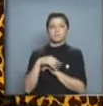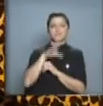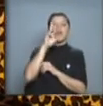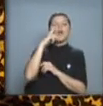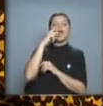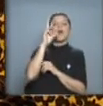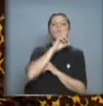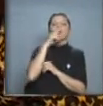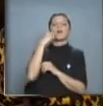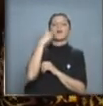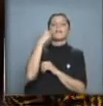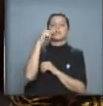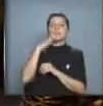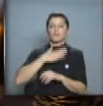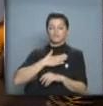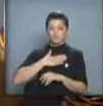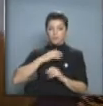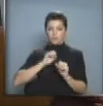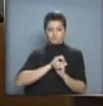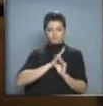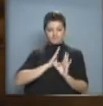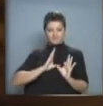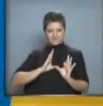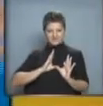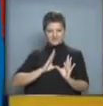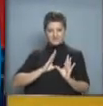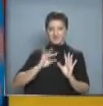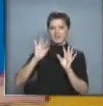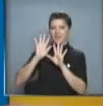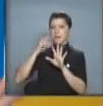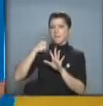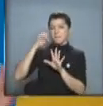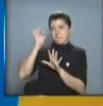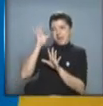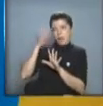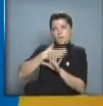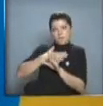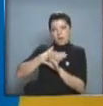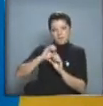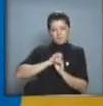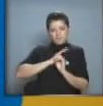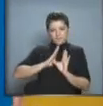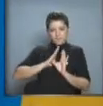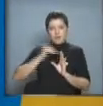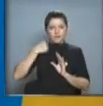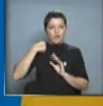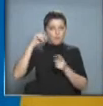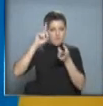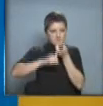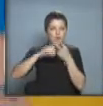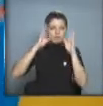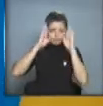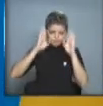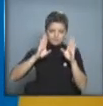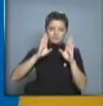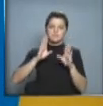yo. La vos sos romántica. Yo soy la romántica. Yo estoy con vos, Luca. Perdón, chicos, pero yo soy romántica, defiendo el matrimonio. Me